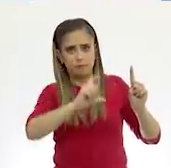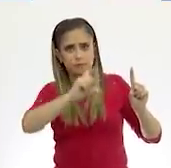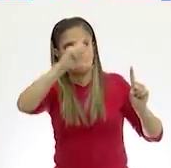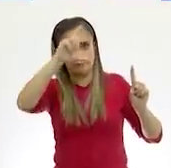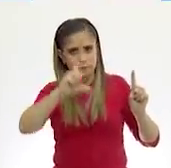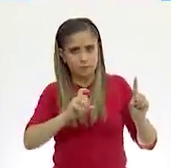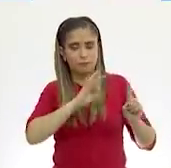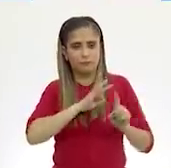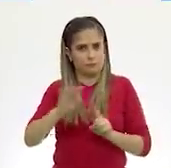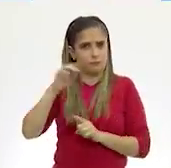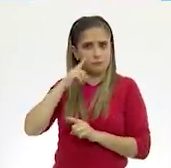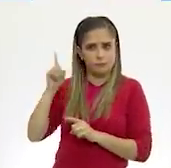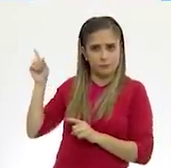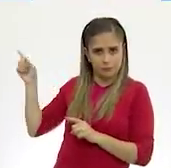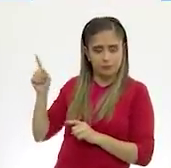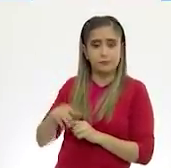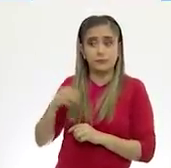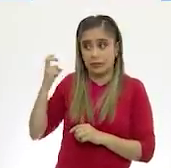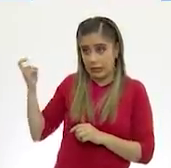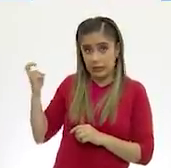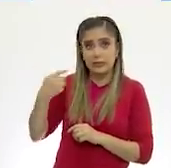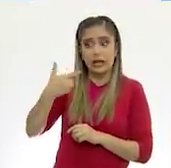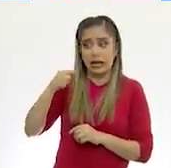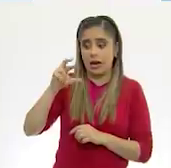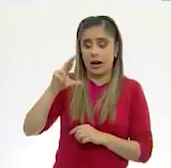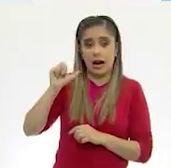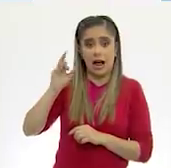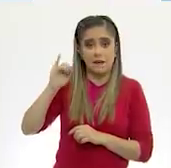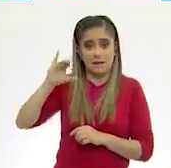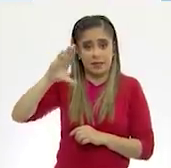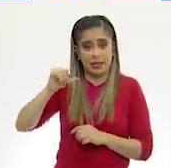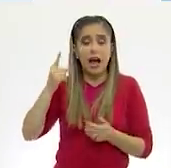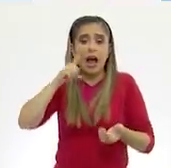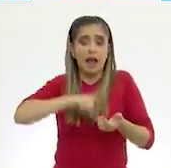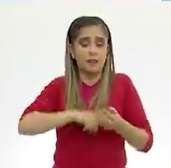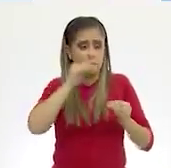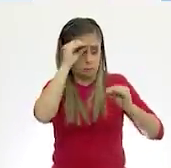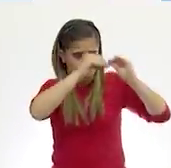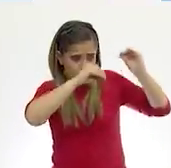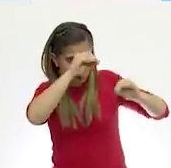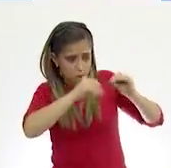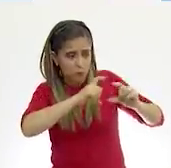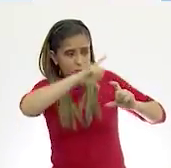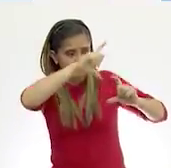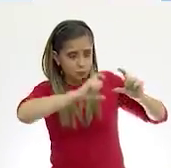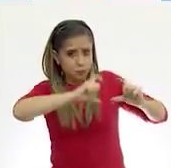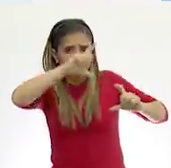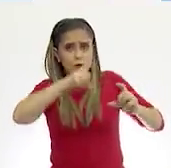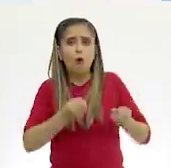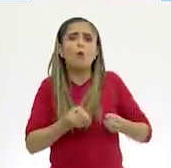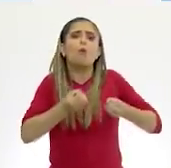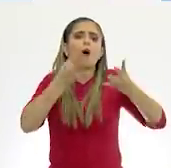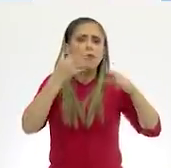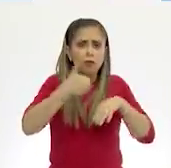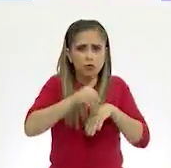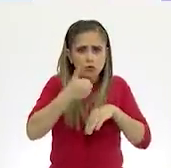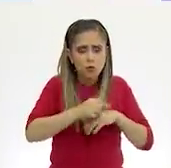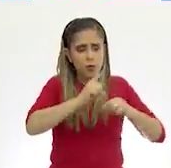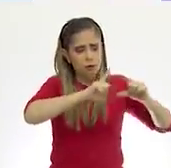las gráficas son la representación esquematizada de los datos o valores que se presentan en una